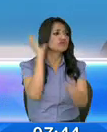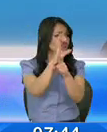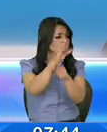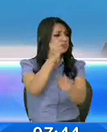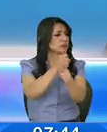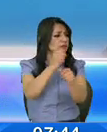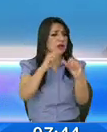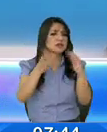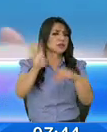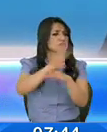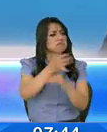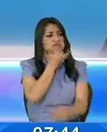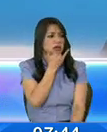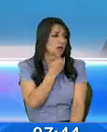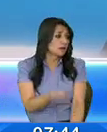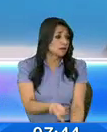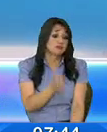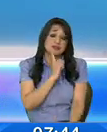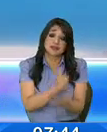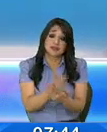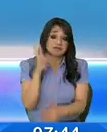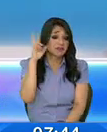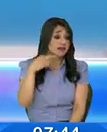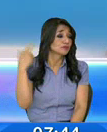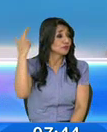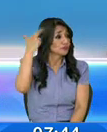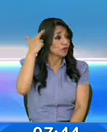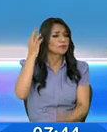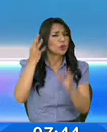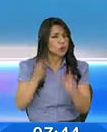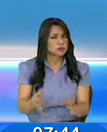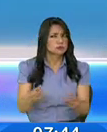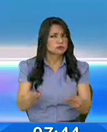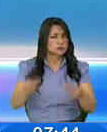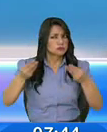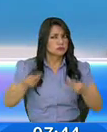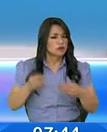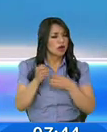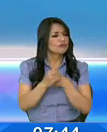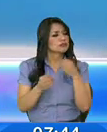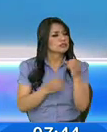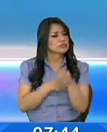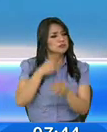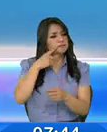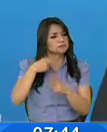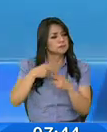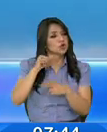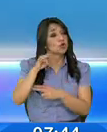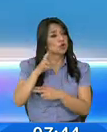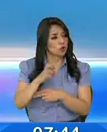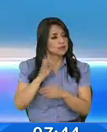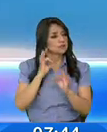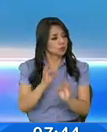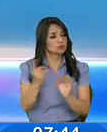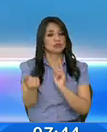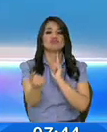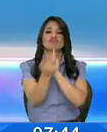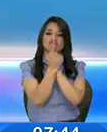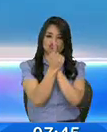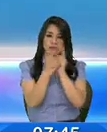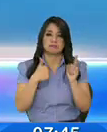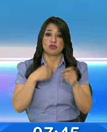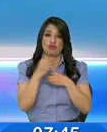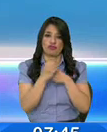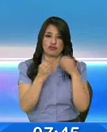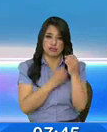la asamblea nacional y en el tema y mire que yo recibí en mi despacho al doctor luis verdesoto tuvo la gentileza de visitarme y